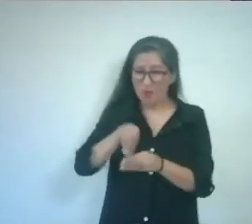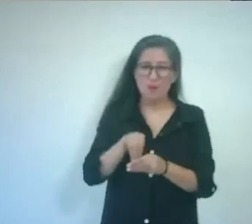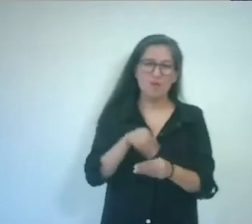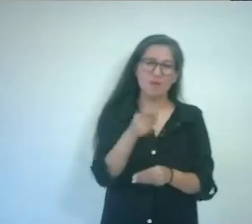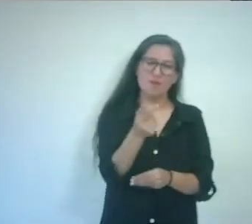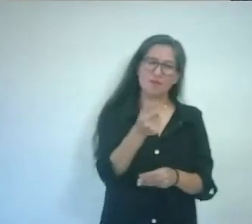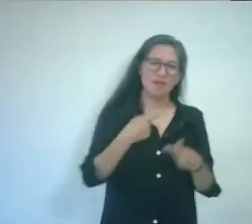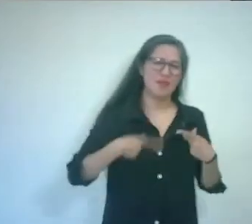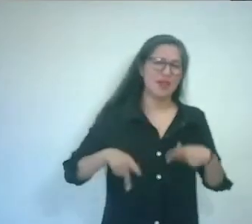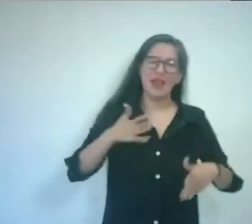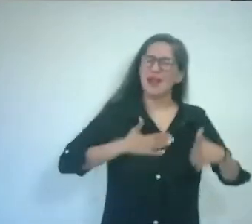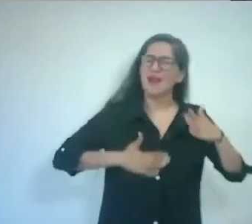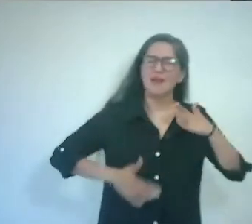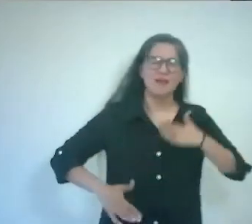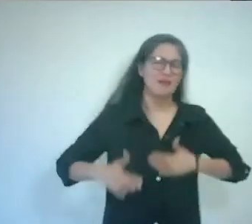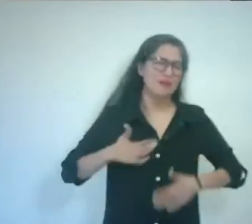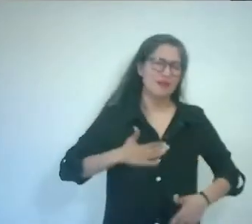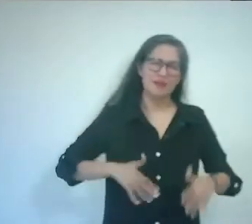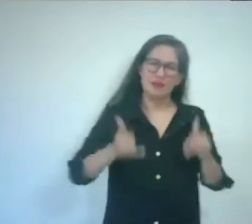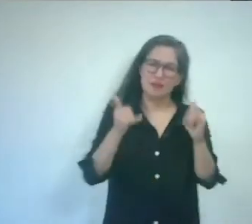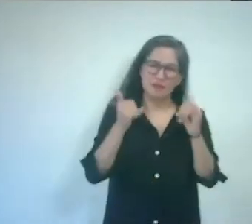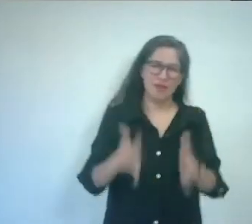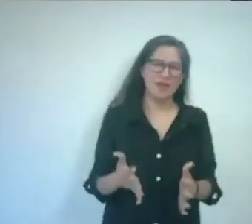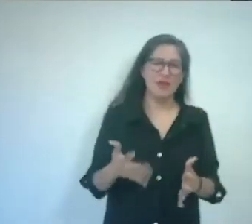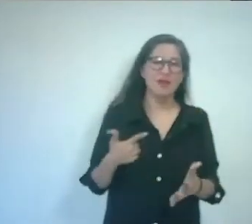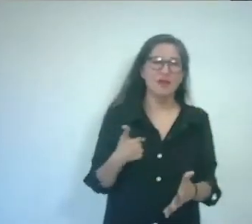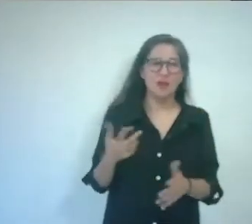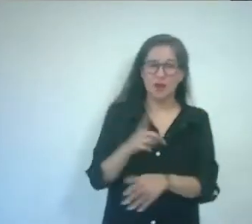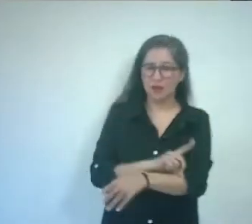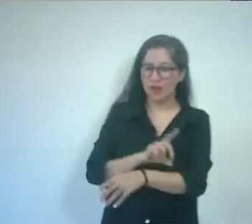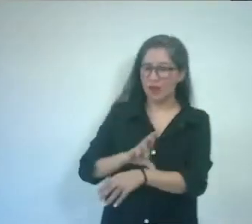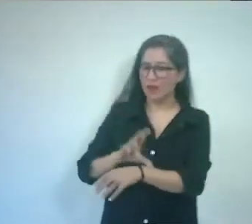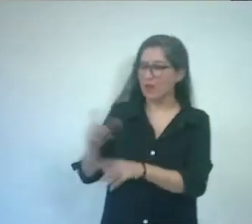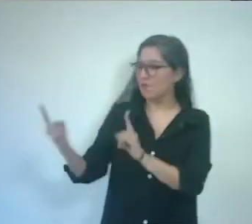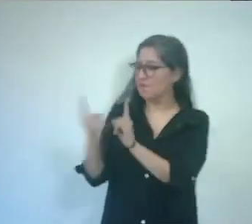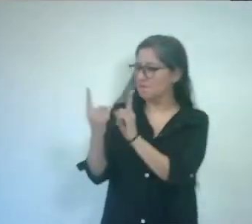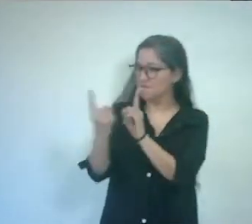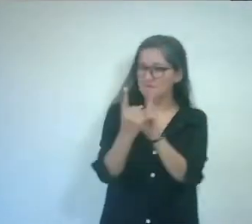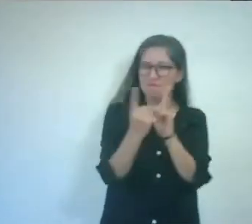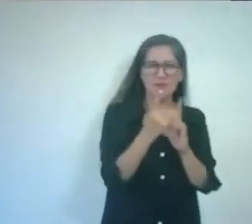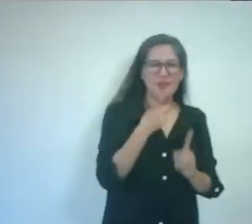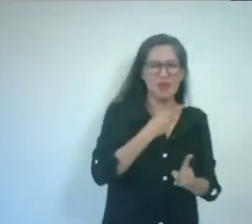mucho el cansancio, se lo he dicho a las direcciones con las que tengo mayor oportunidad de trabajar.